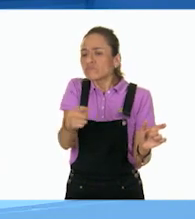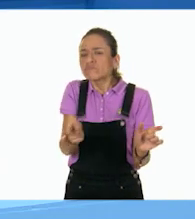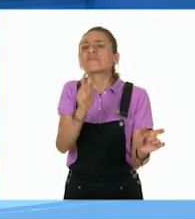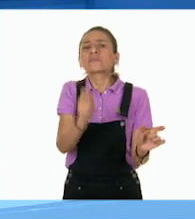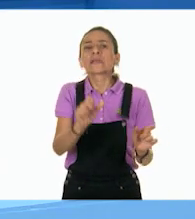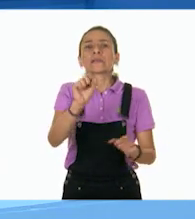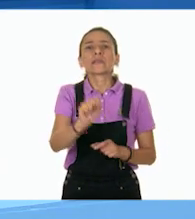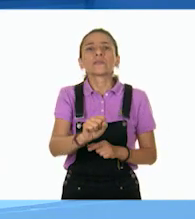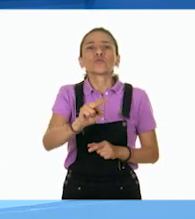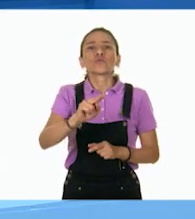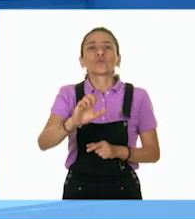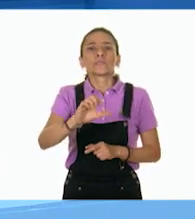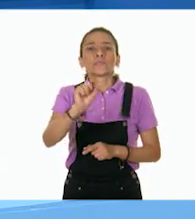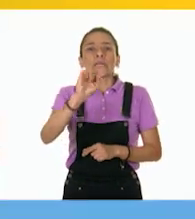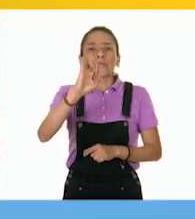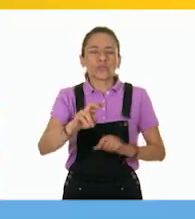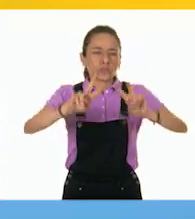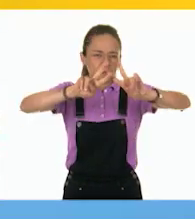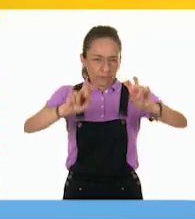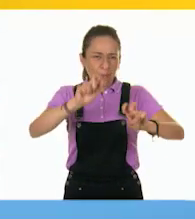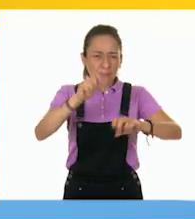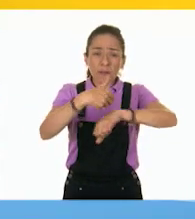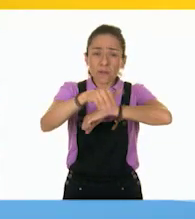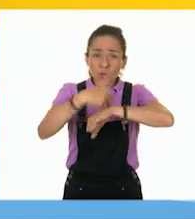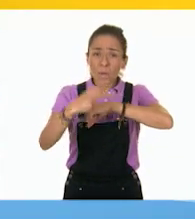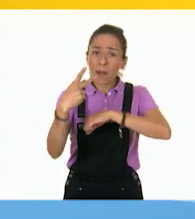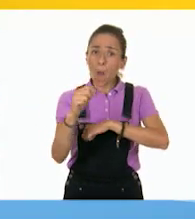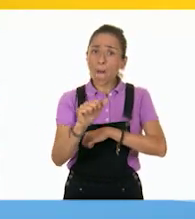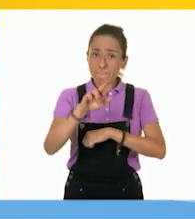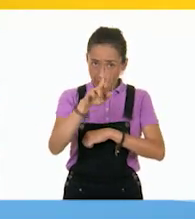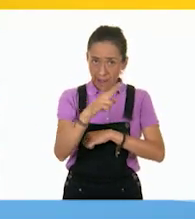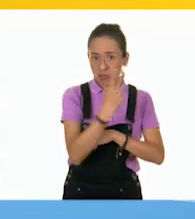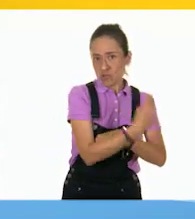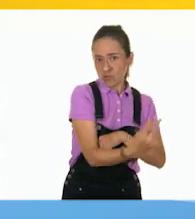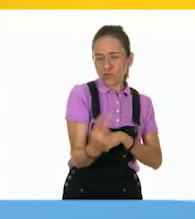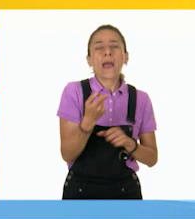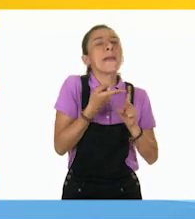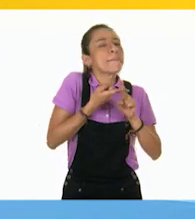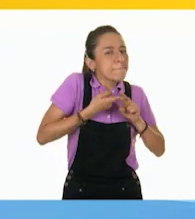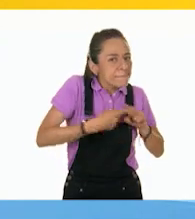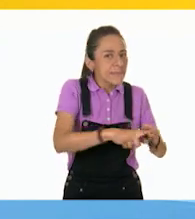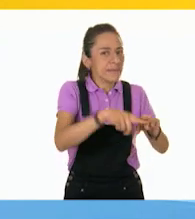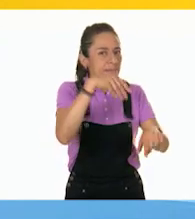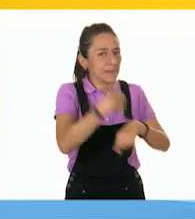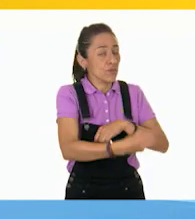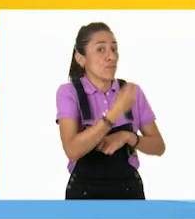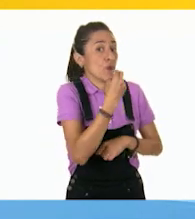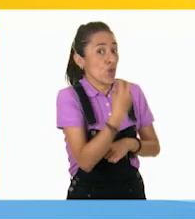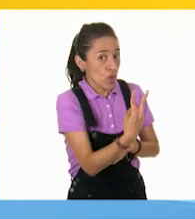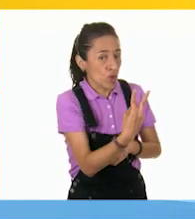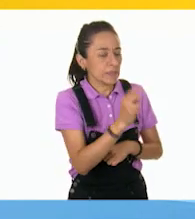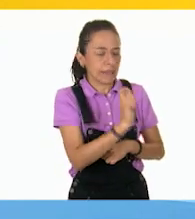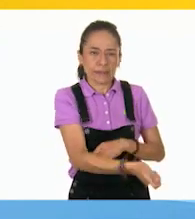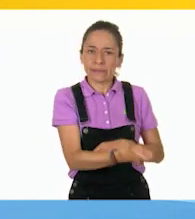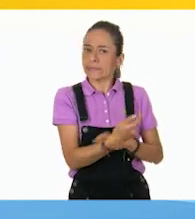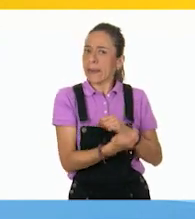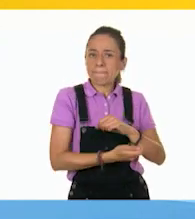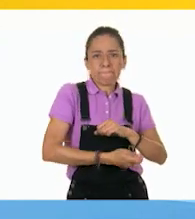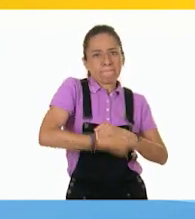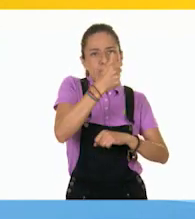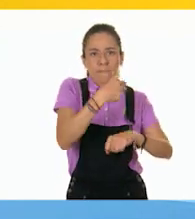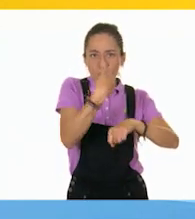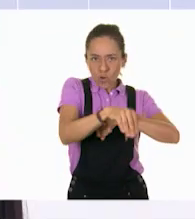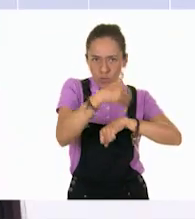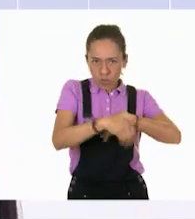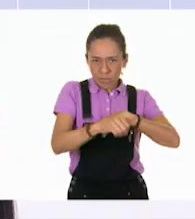números pares. Muy bien. La cual inicia con el número 2, es decir, 2 es el primer término de